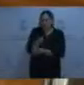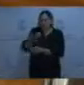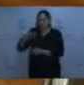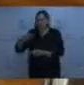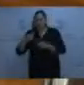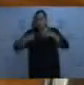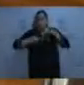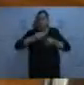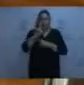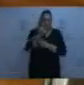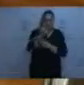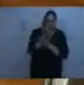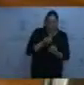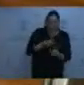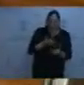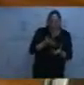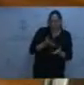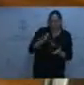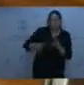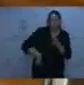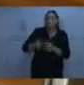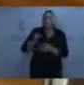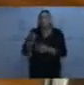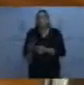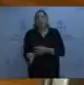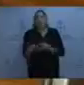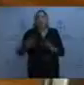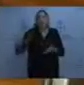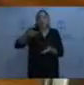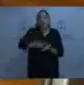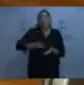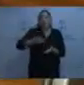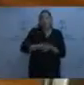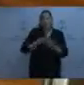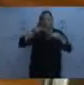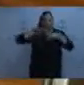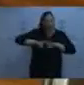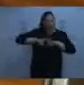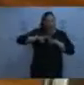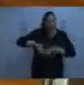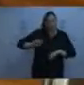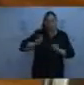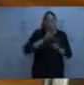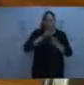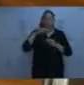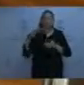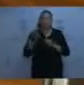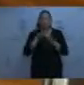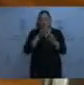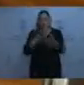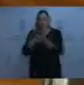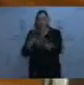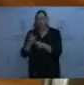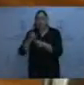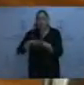familias y al alumnado y resolver solicitudes de revisión. Por lo tanto, esto, señoría, va en descarga del